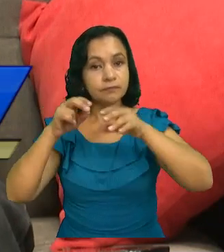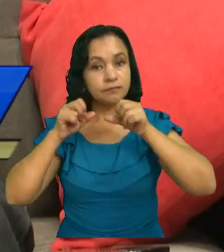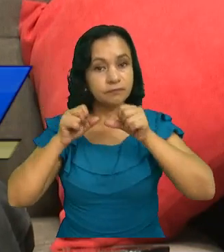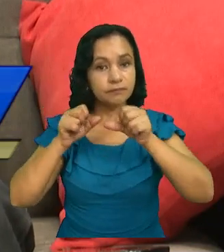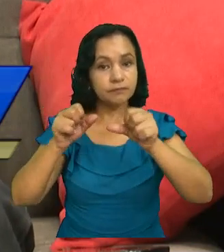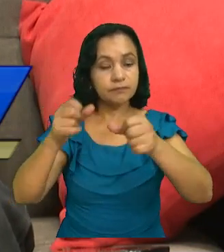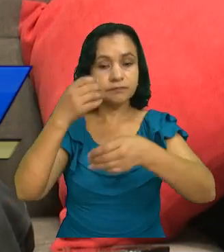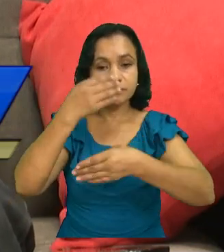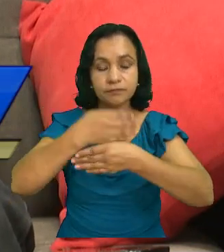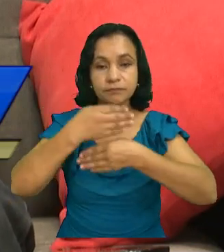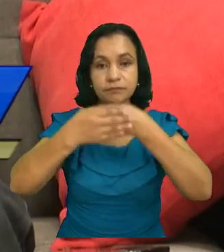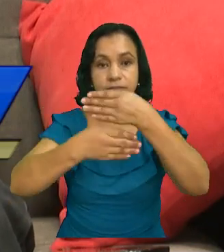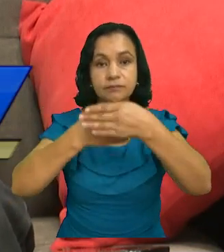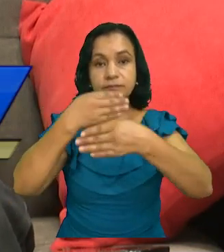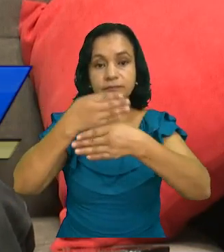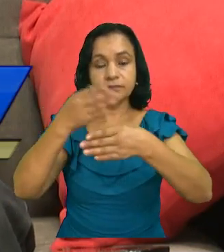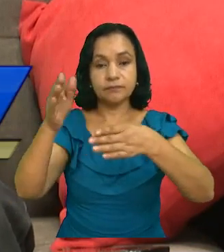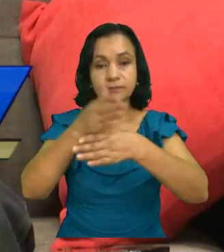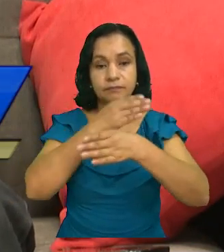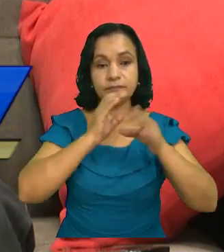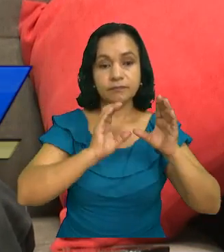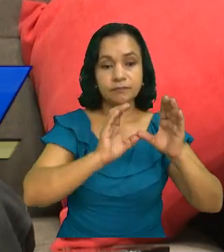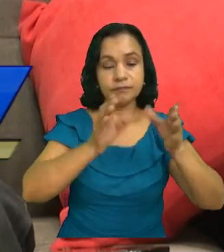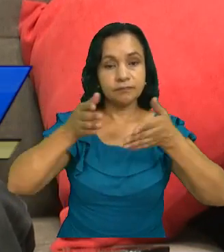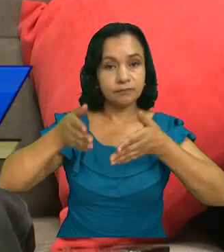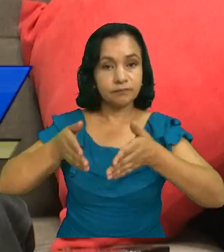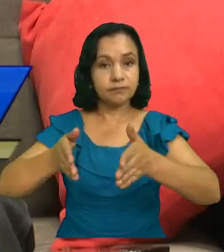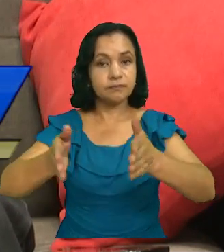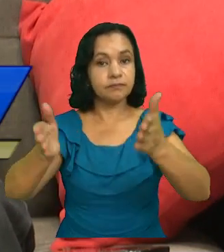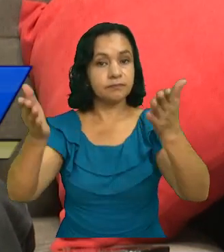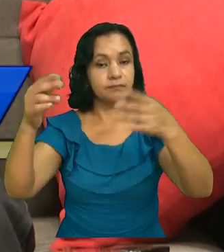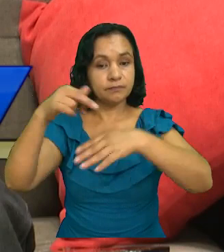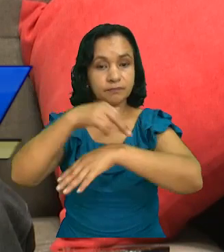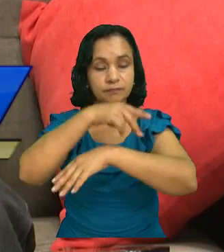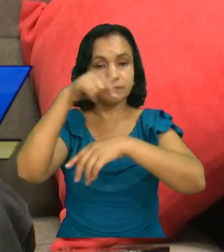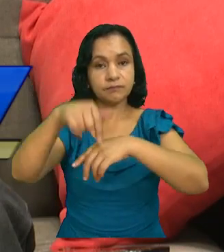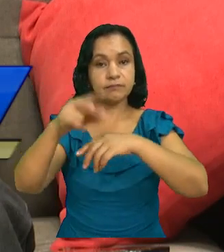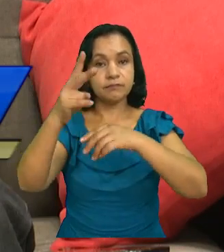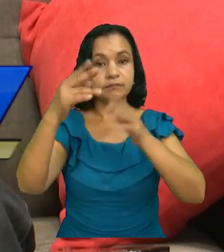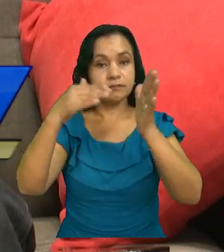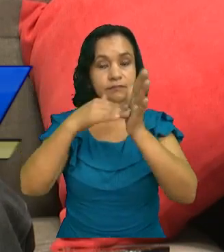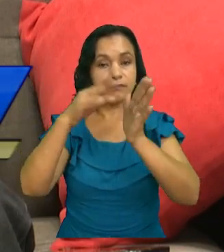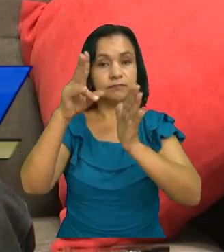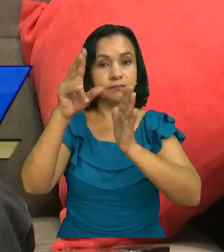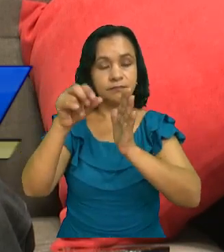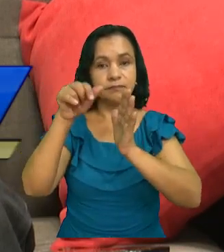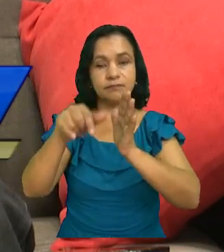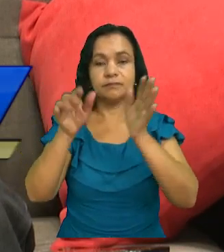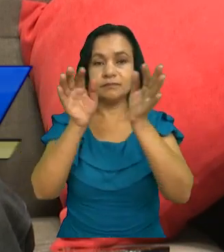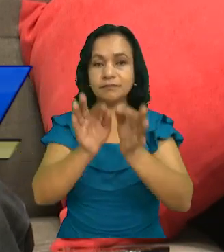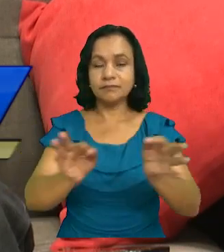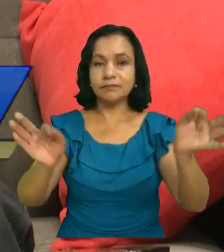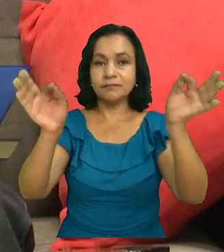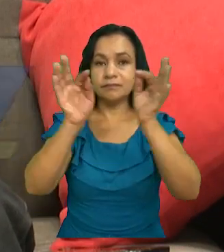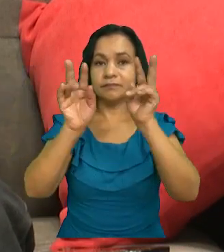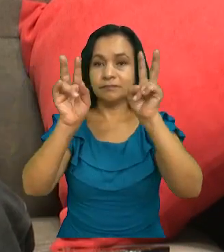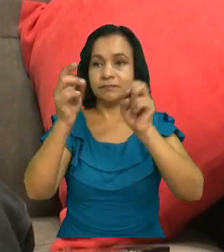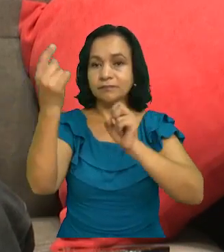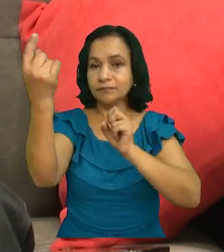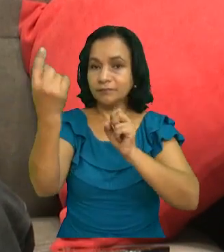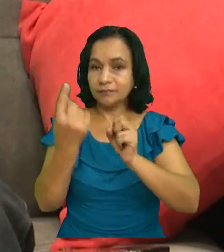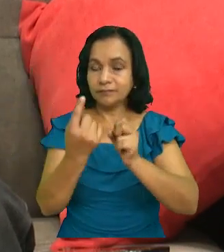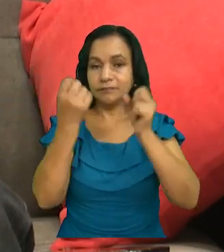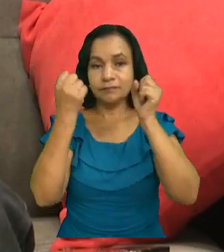la infraestructura y construcción de infraestructura vial en este 2020. Para hablar de este importante tema, se encuentra con